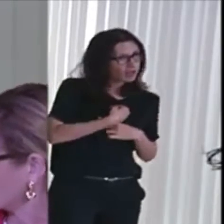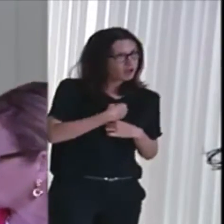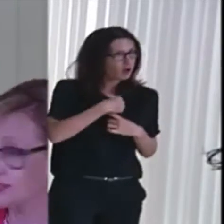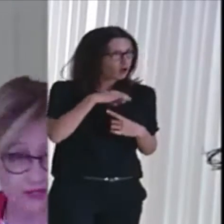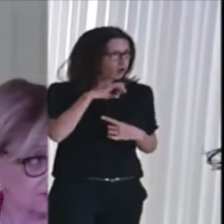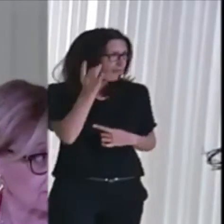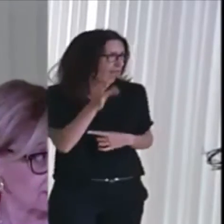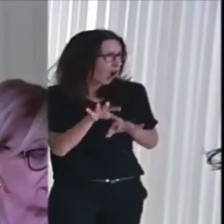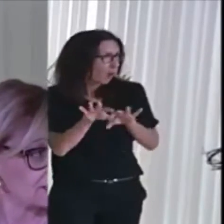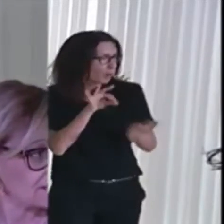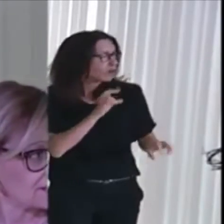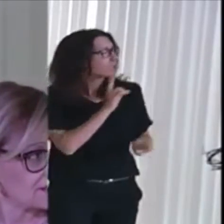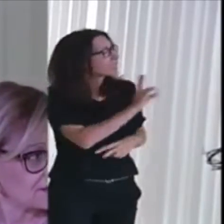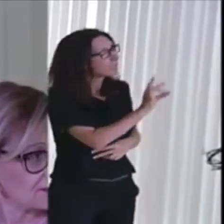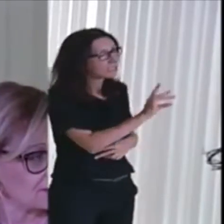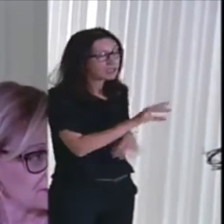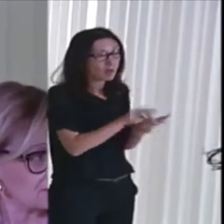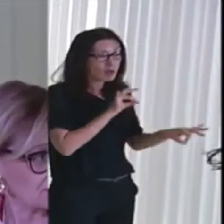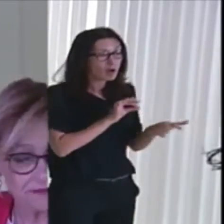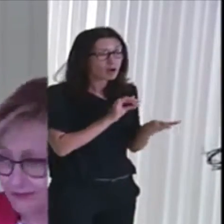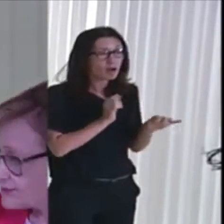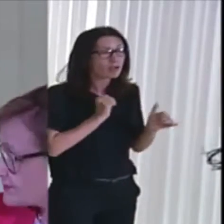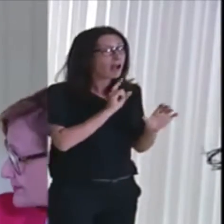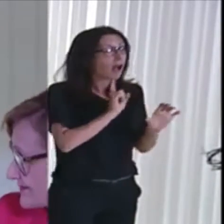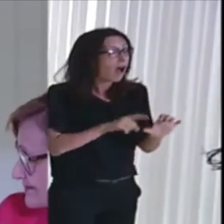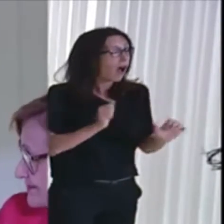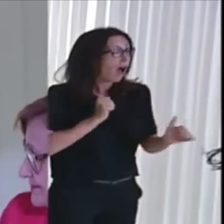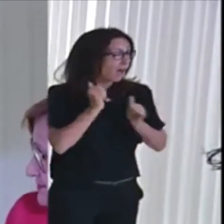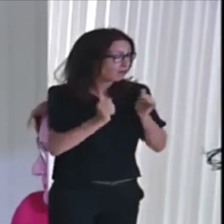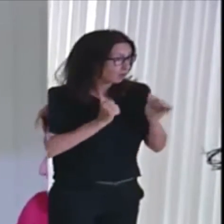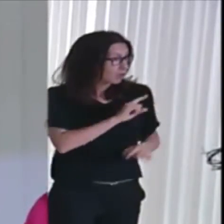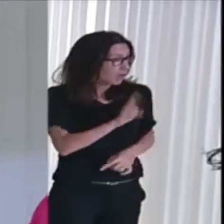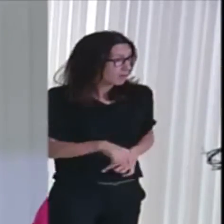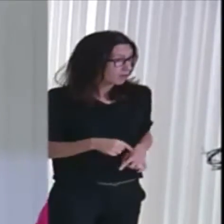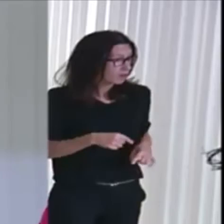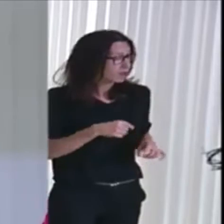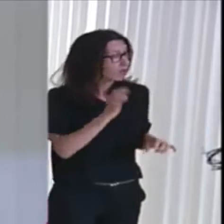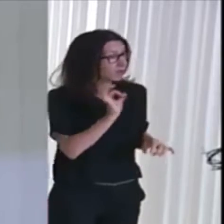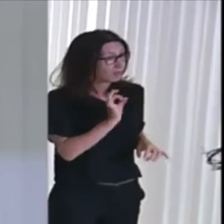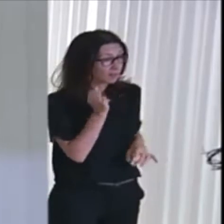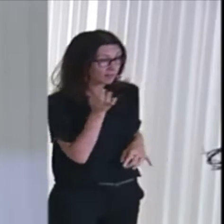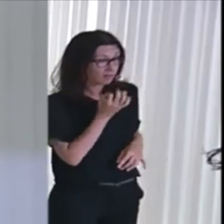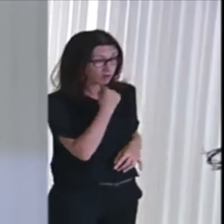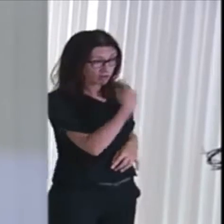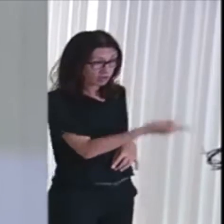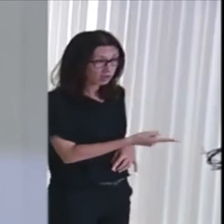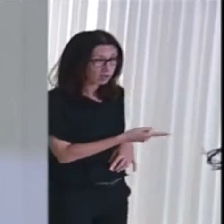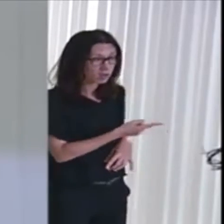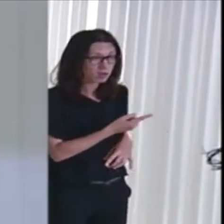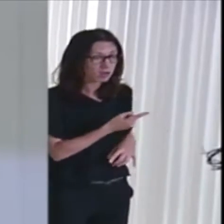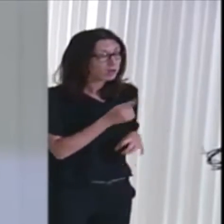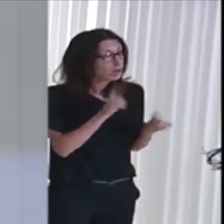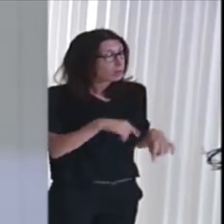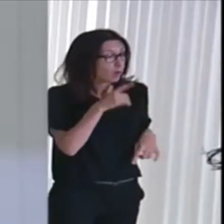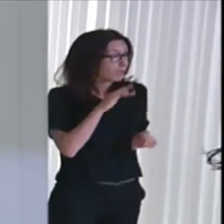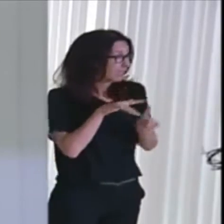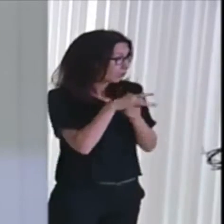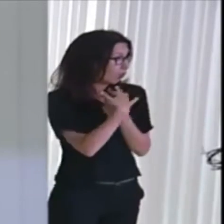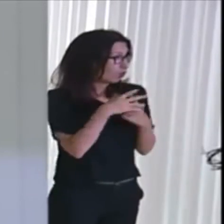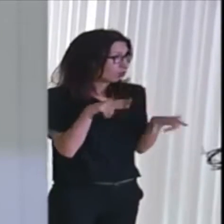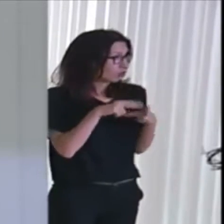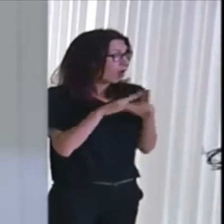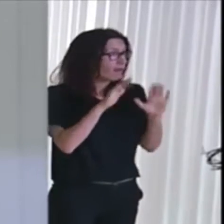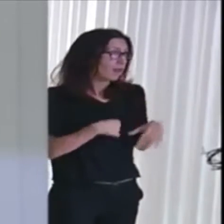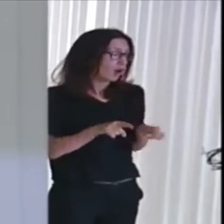una opción, una aventura que, también tengo que decir que está obligado por las condiciones sociales. Es